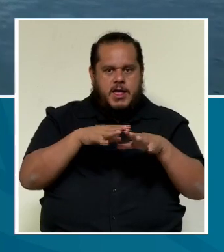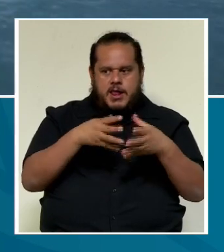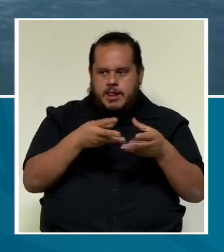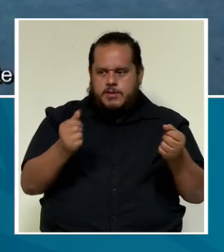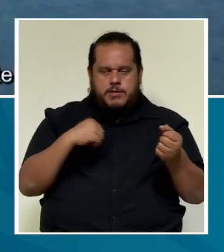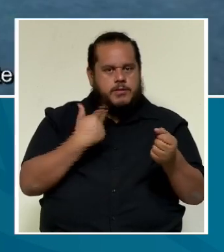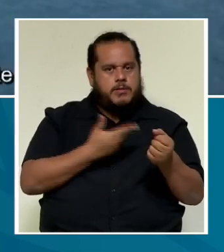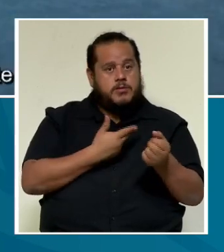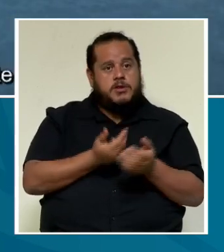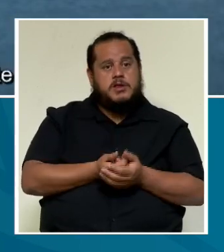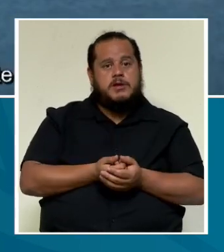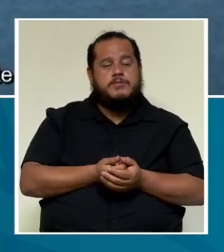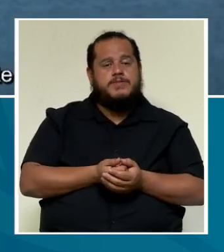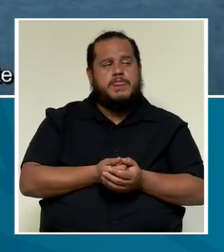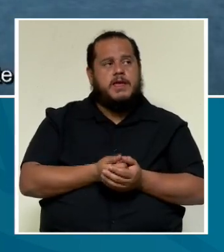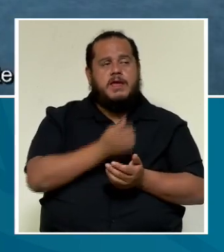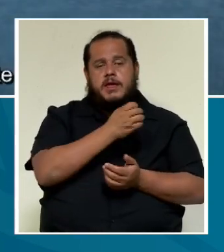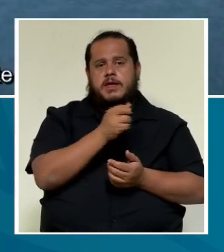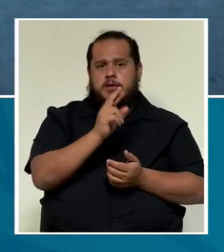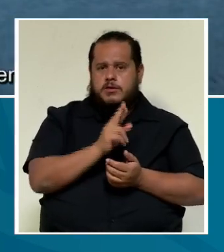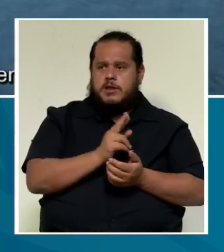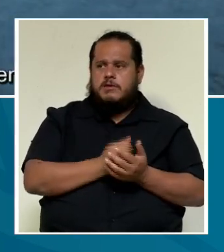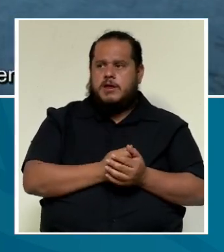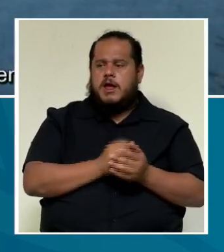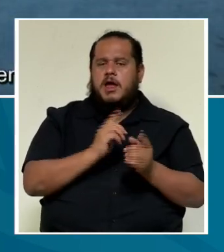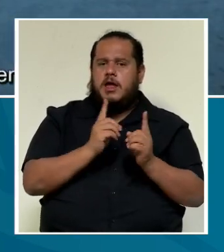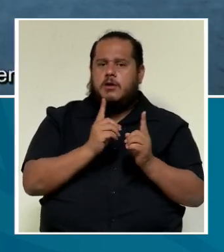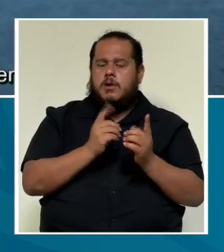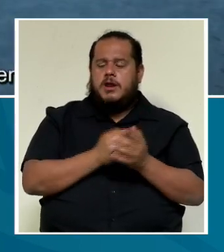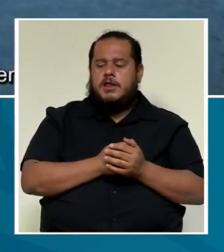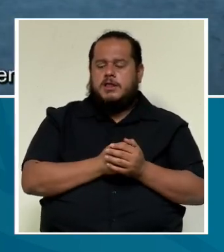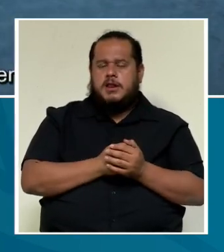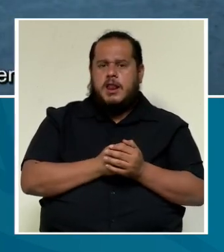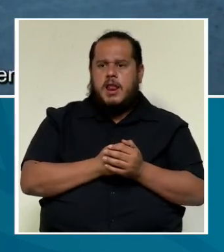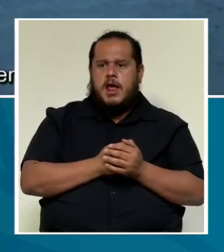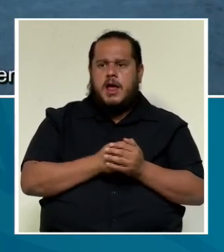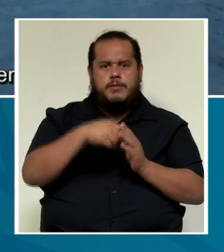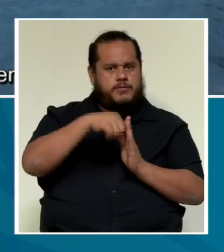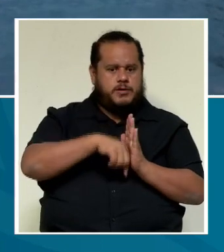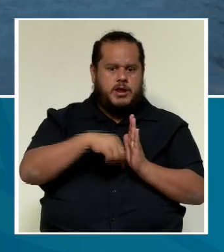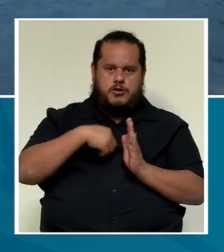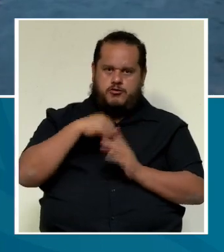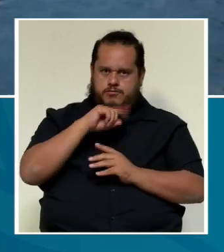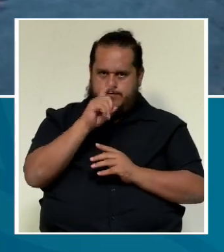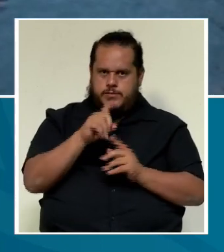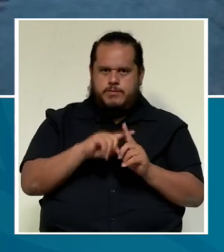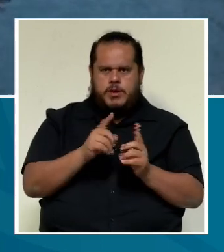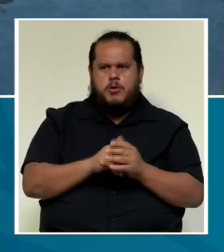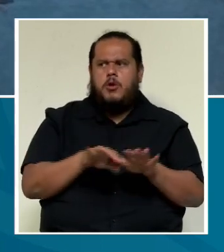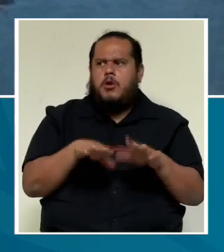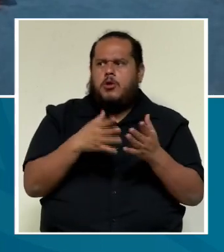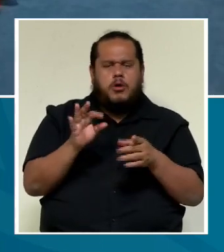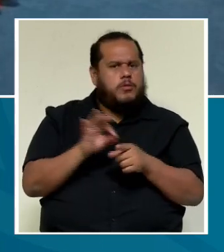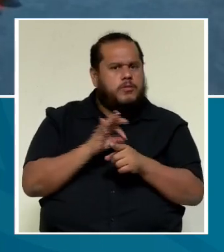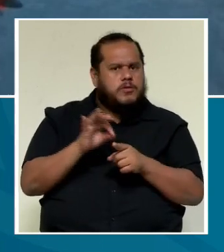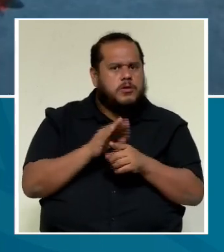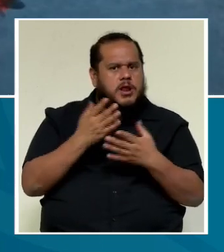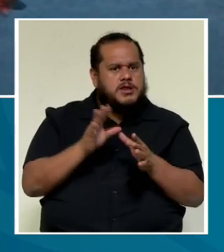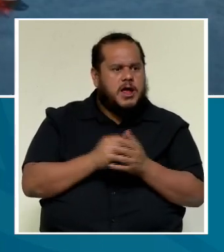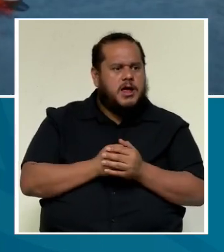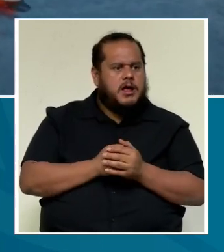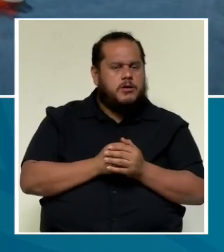nuestra en Costa Rica, cuál es la profundidad, de hecho se lo pregunto, pero ¿cómo funcionan ya los que